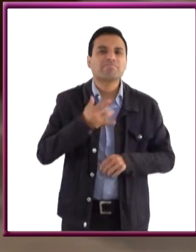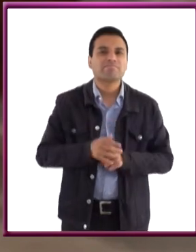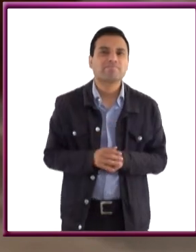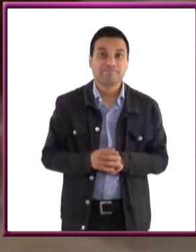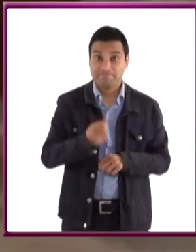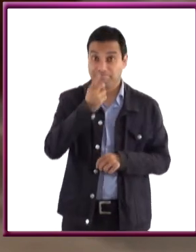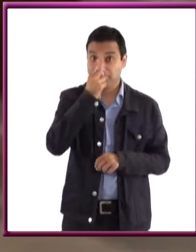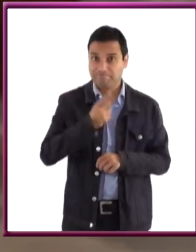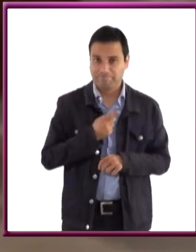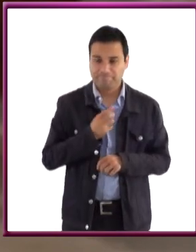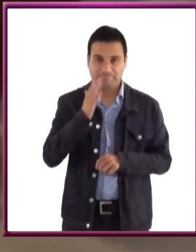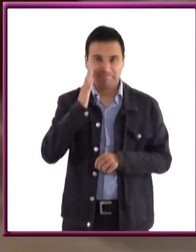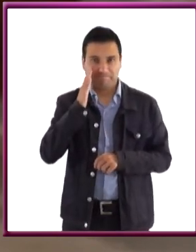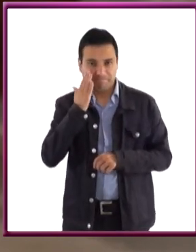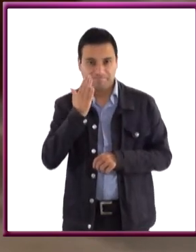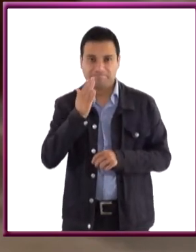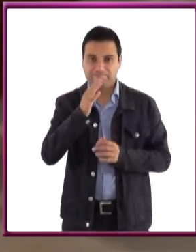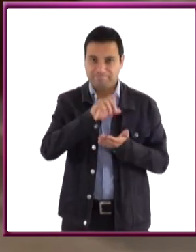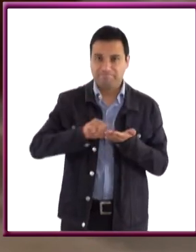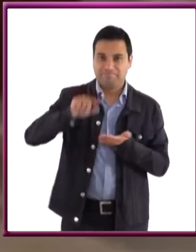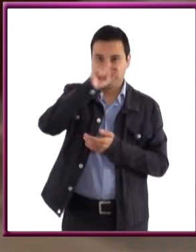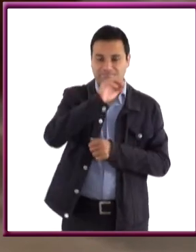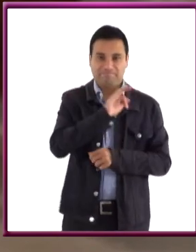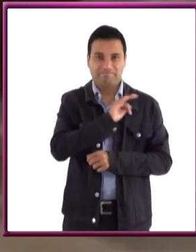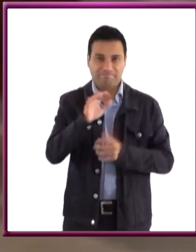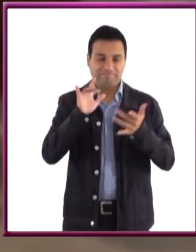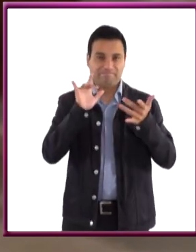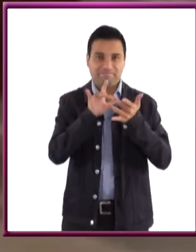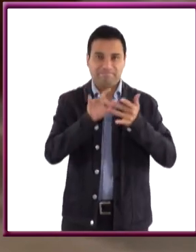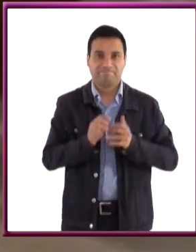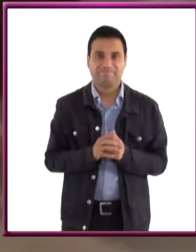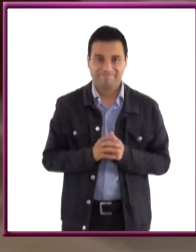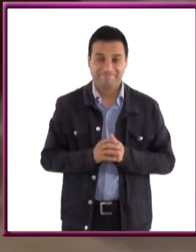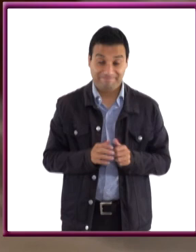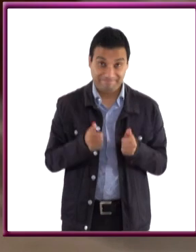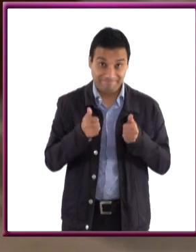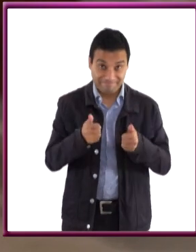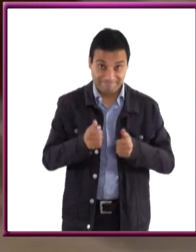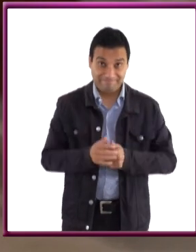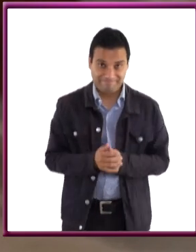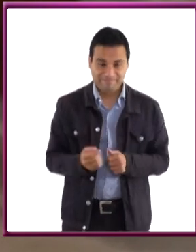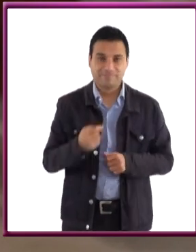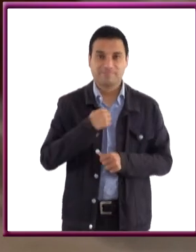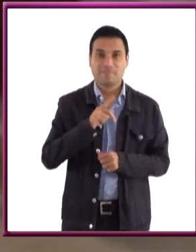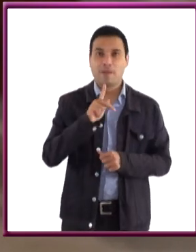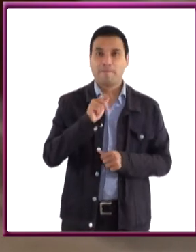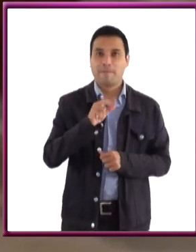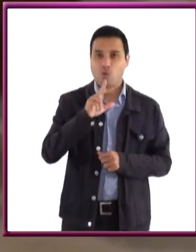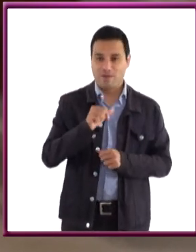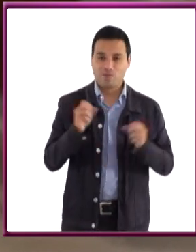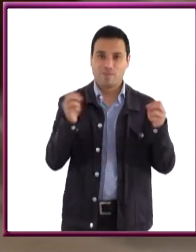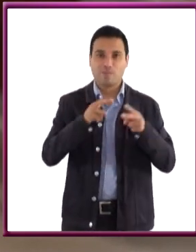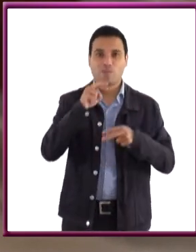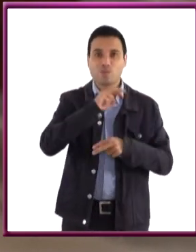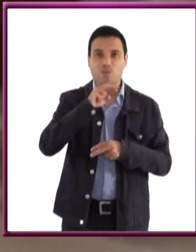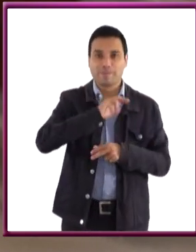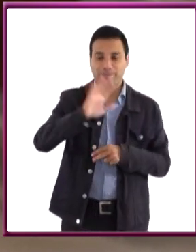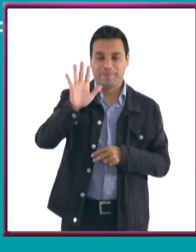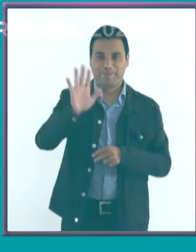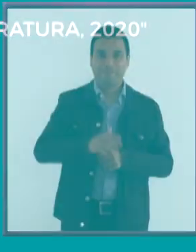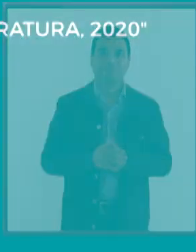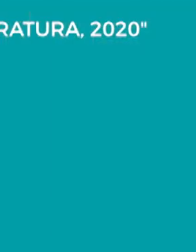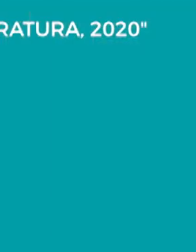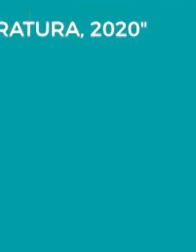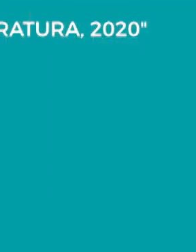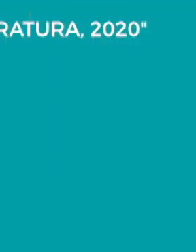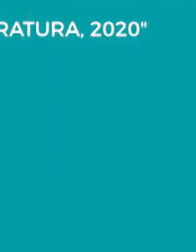ejercicios? Cuéntanos en nuestras redes sociales. Aquí están nuestras direcciones de Facebook, Twitter e Instagram. Yo soy Paula Valdés. Hasta la próxima.